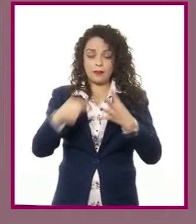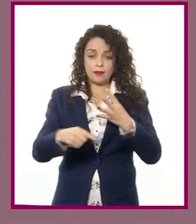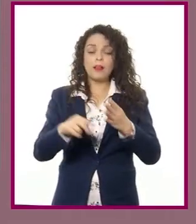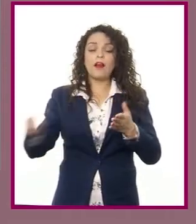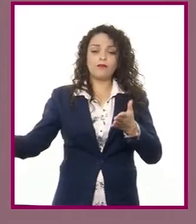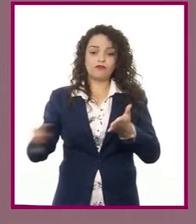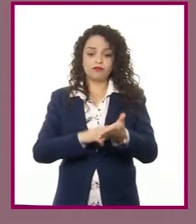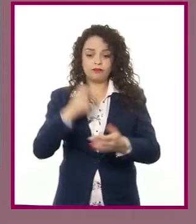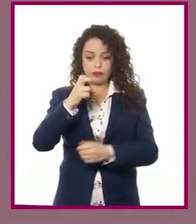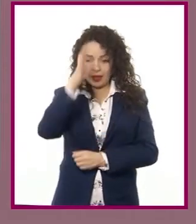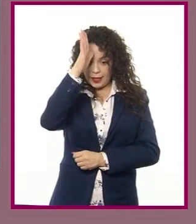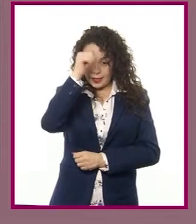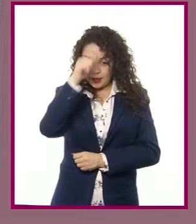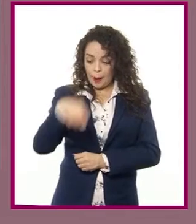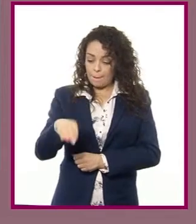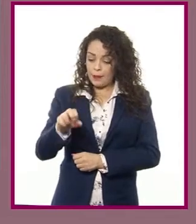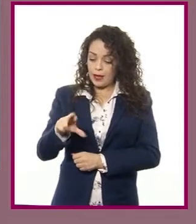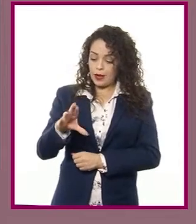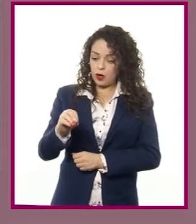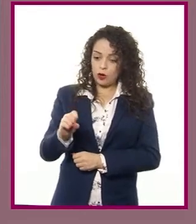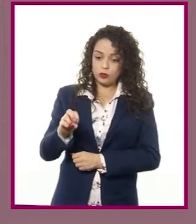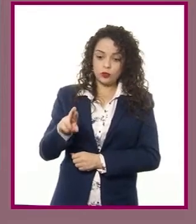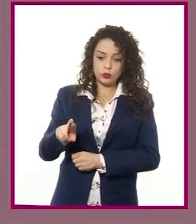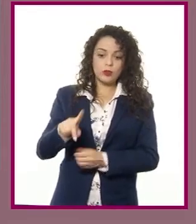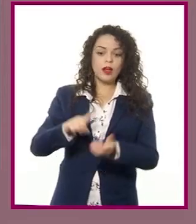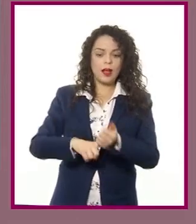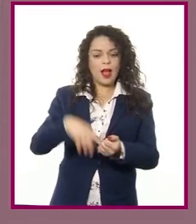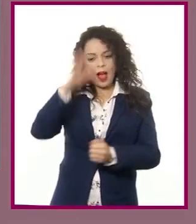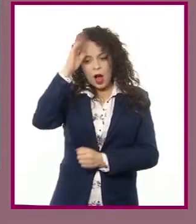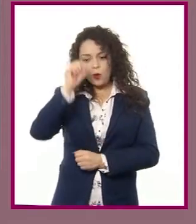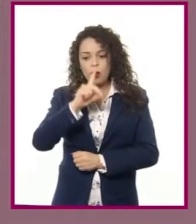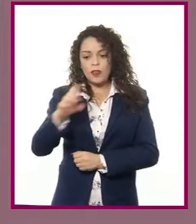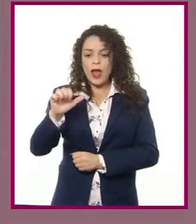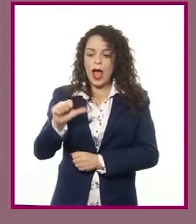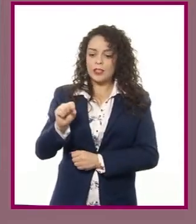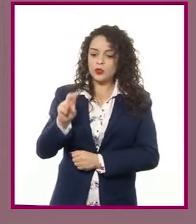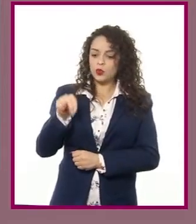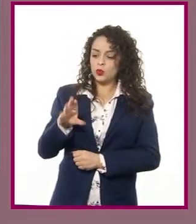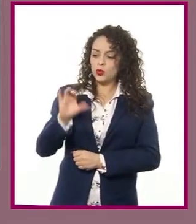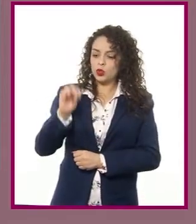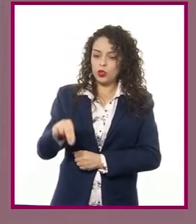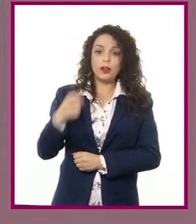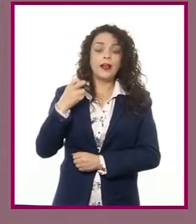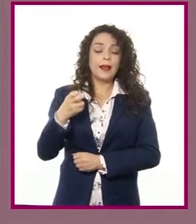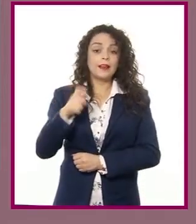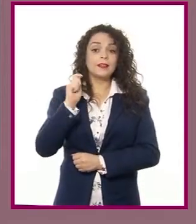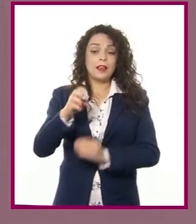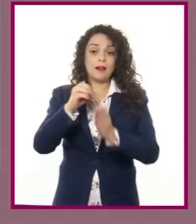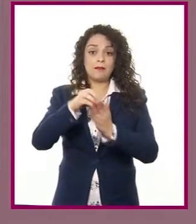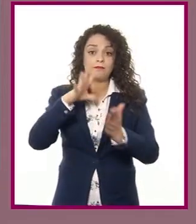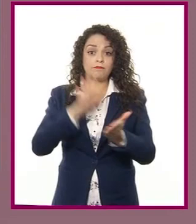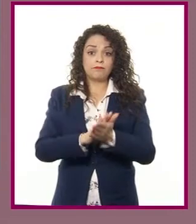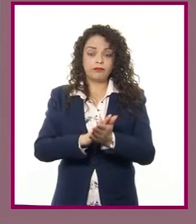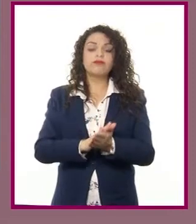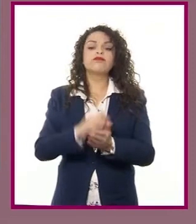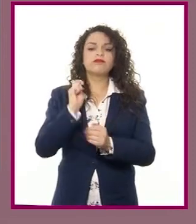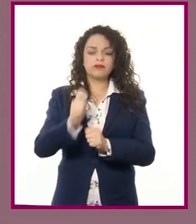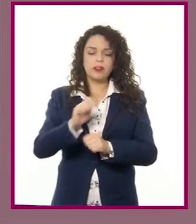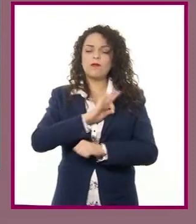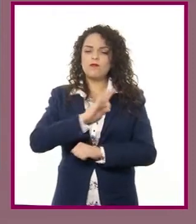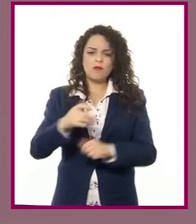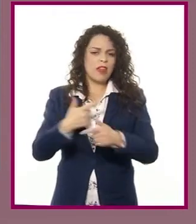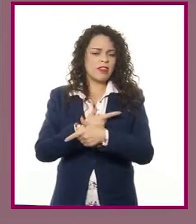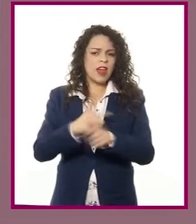del Mercosur, el Tratado de Asunción, con el que establecieron formalmente un área de libre comercio.